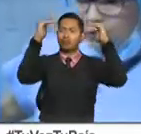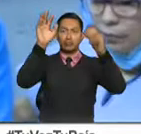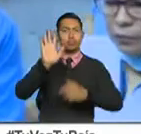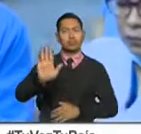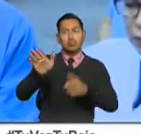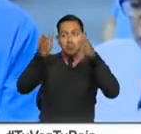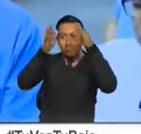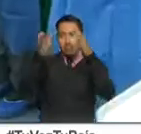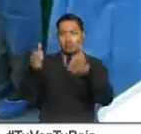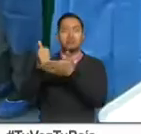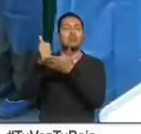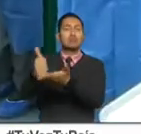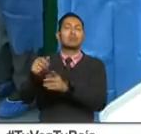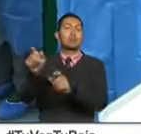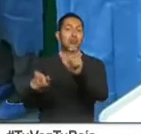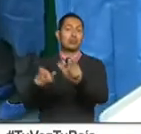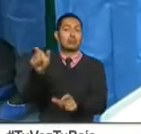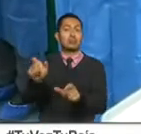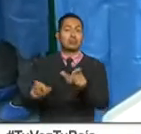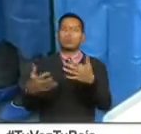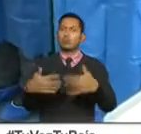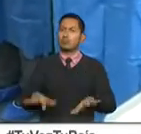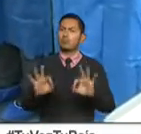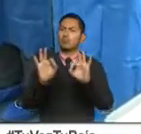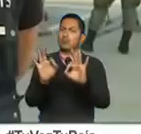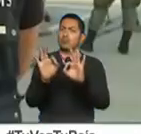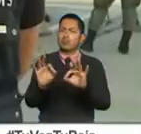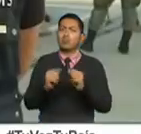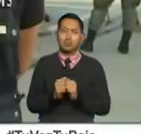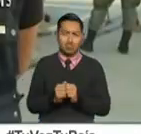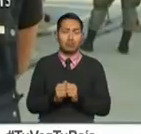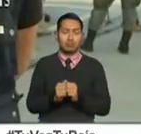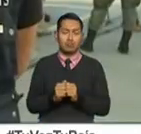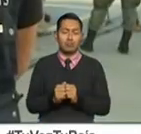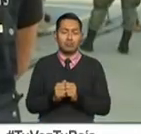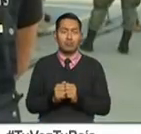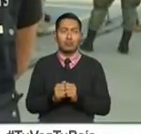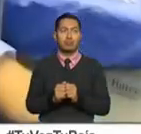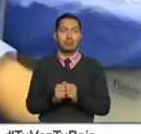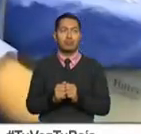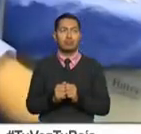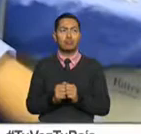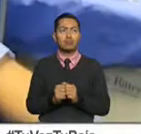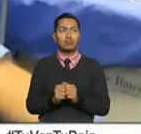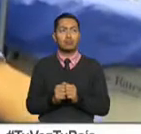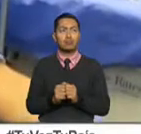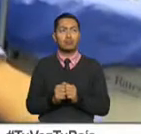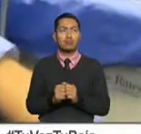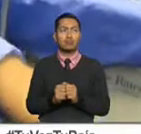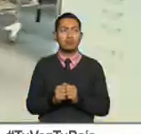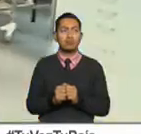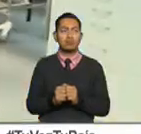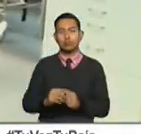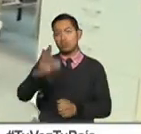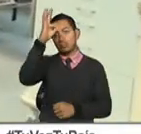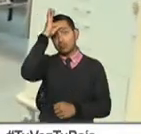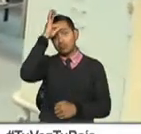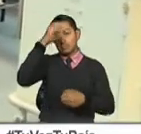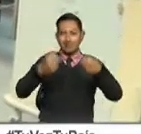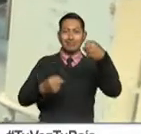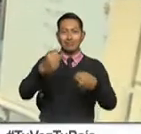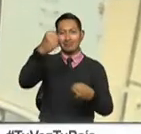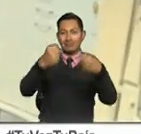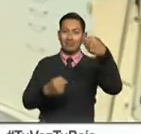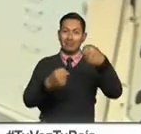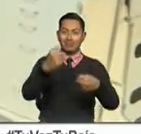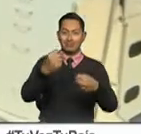de atención clínica, que sea de atención primaria como de secundaria o de atención especializada también. Los hospitales móviles